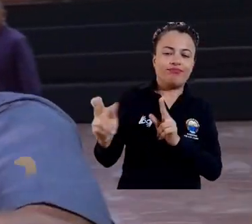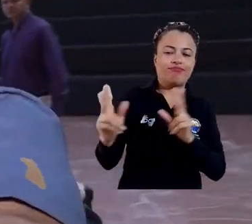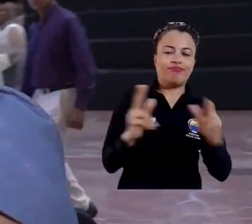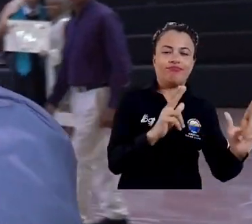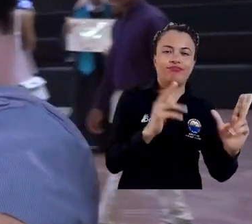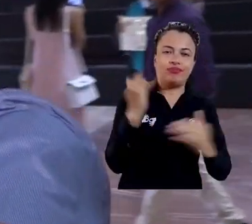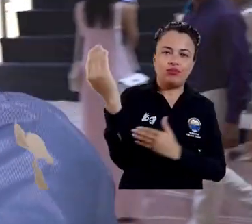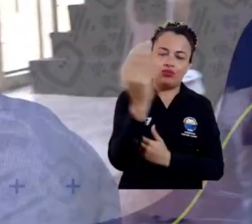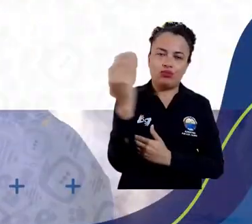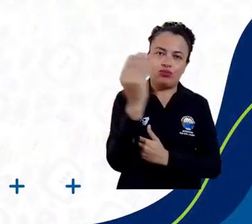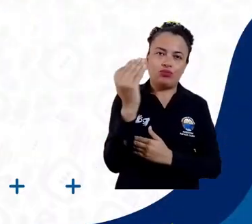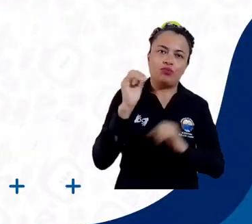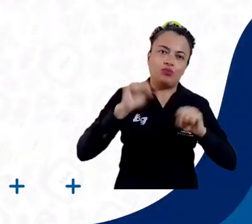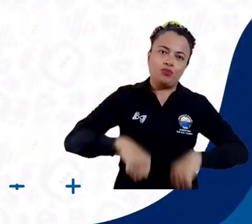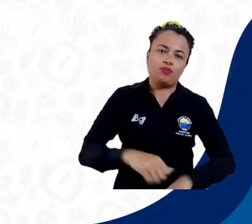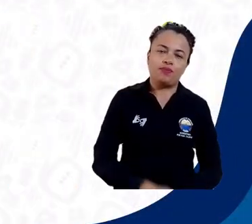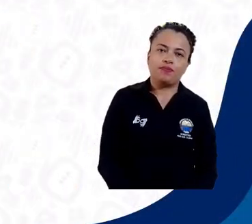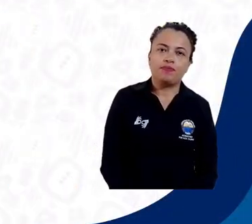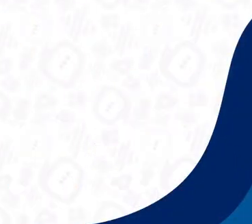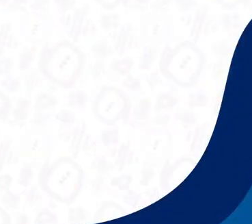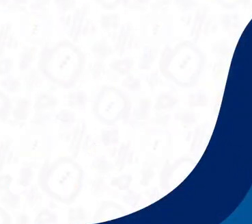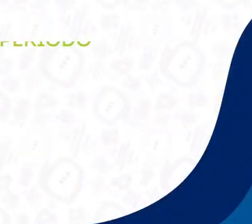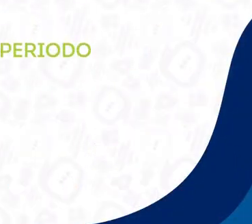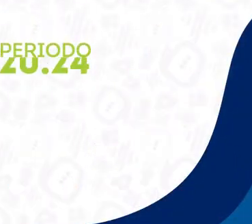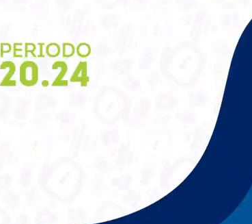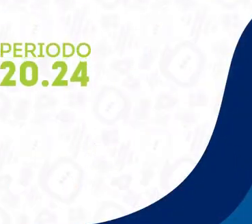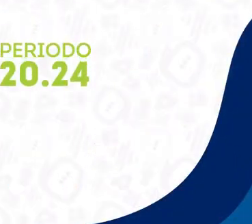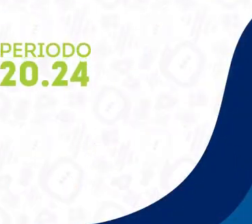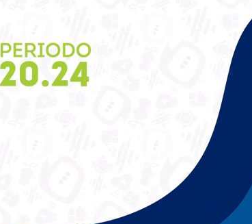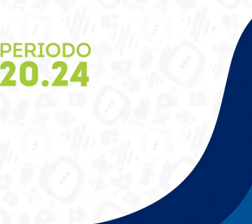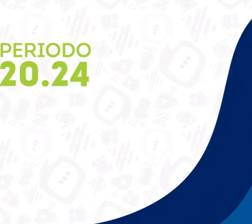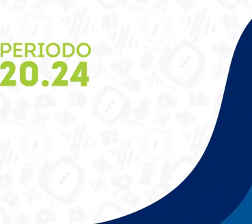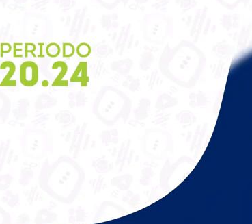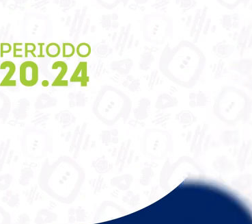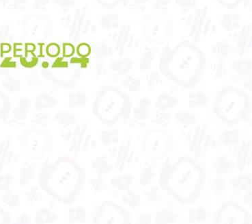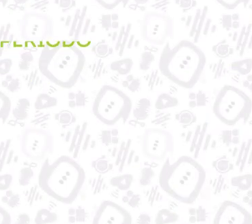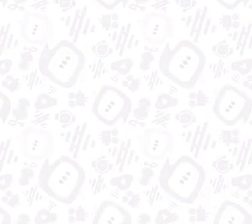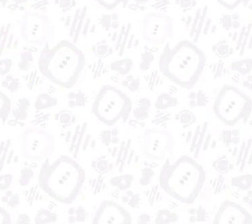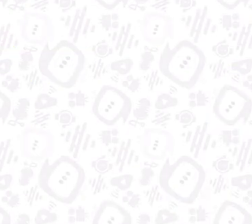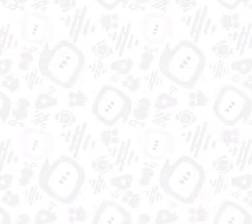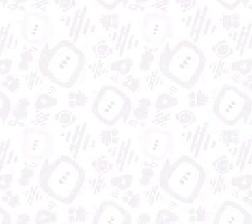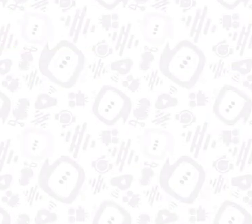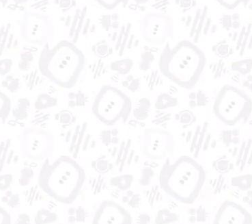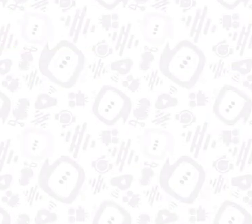y audiovisuales. Universidad del Magdalena, aún más incluyente e innovadora.